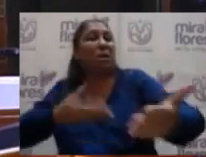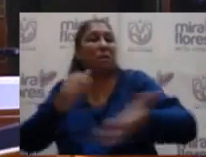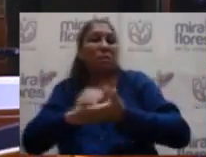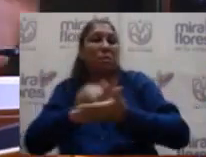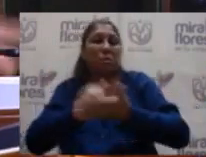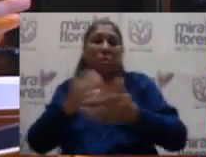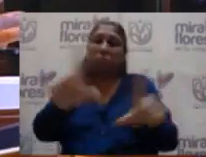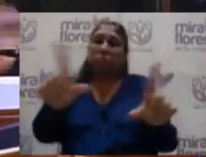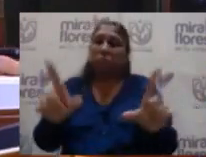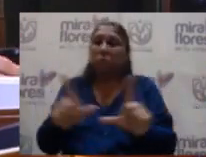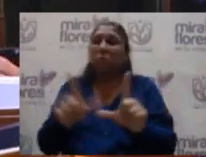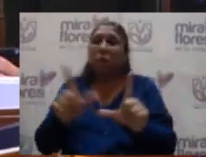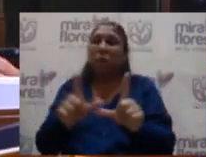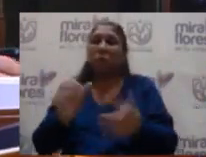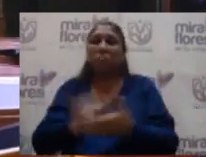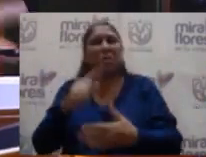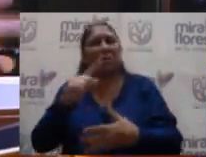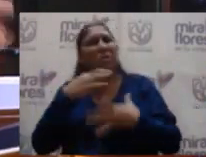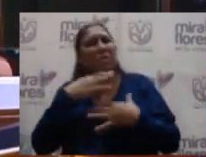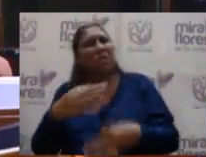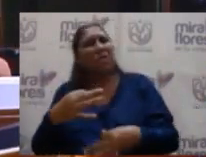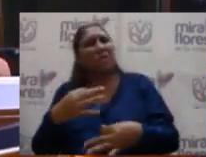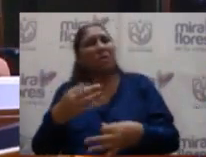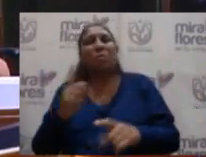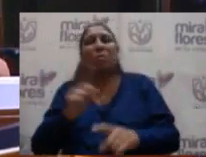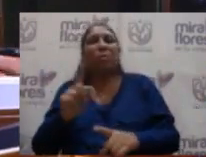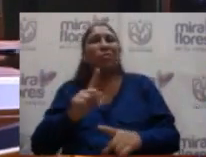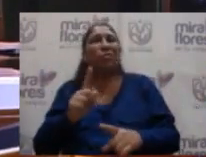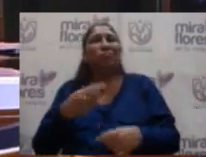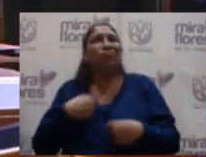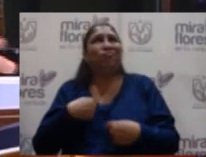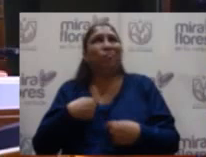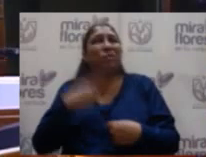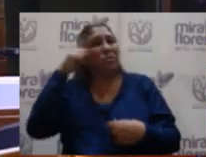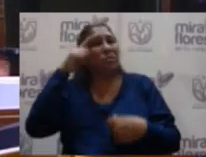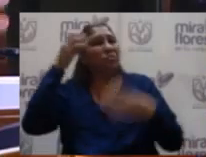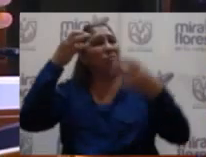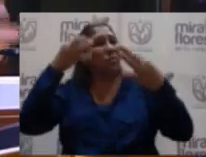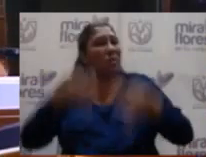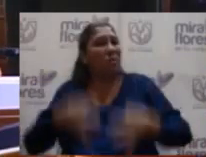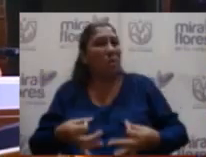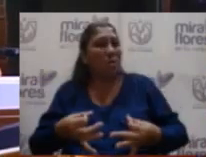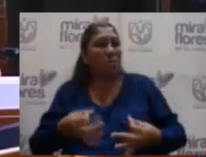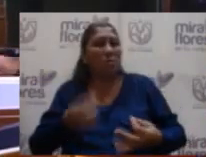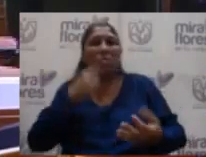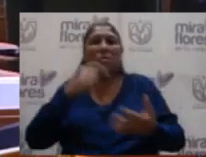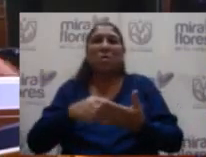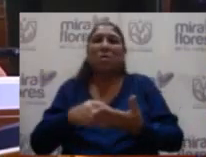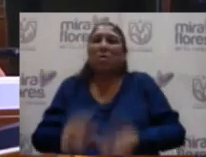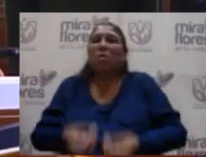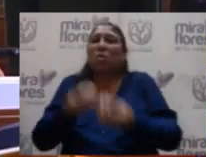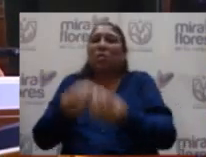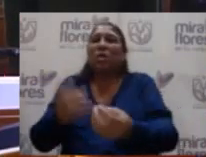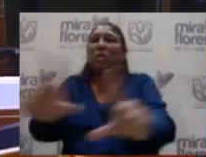de un lado y dejarla en otro. Es interesante, pero no estoy de acuerdo con que se den estos espacios